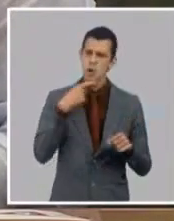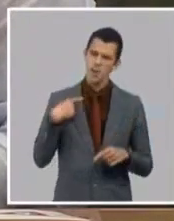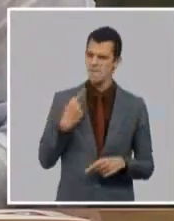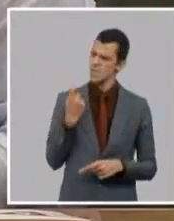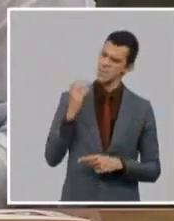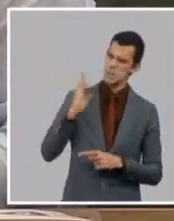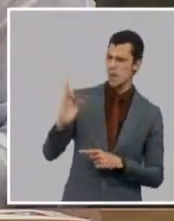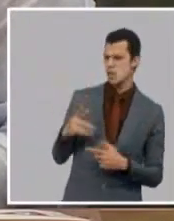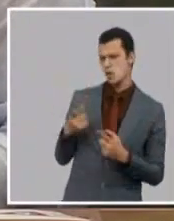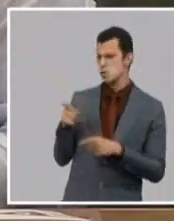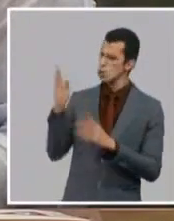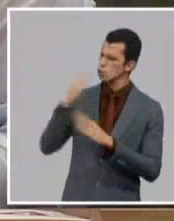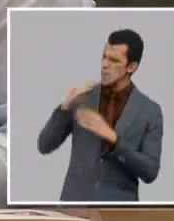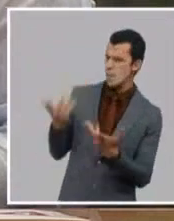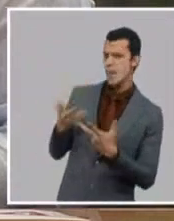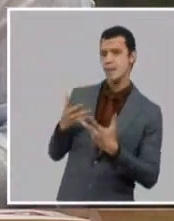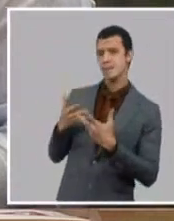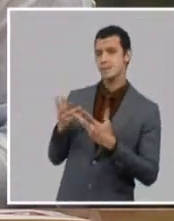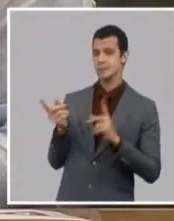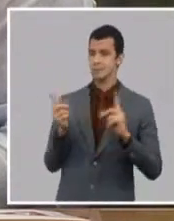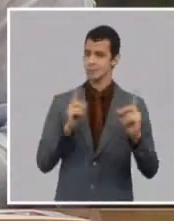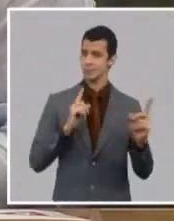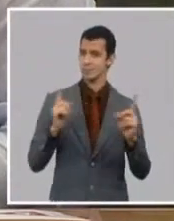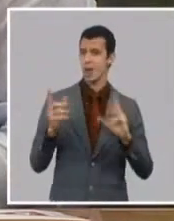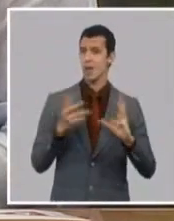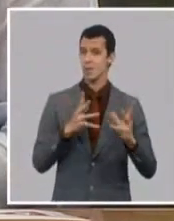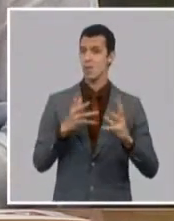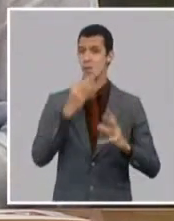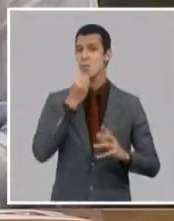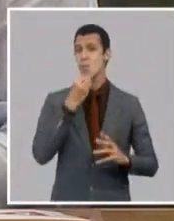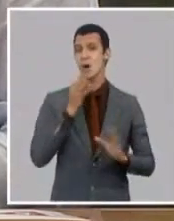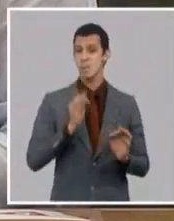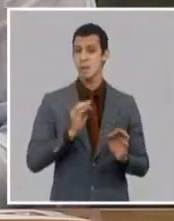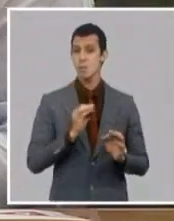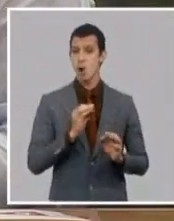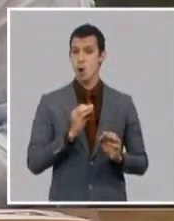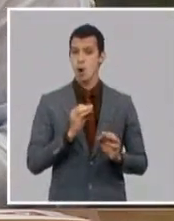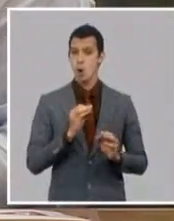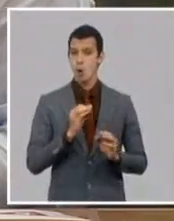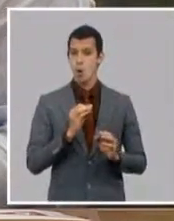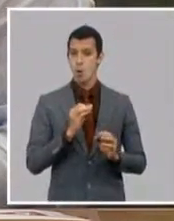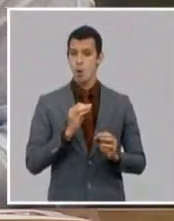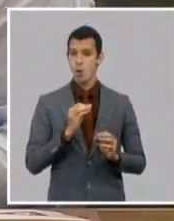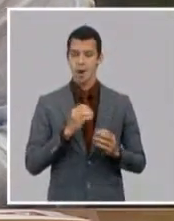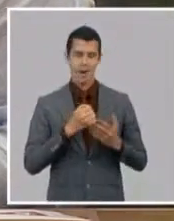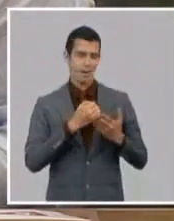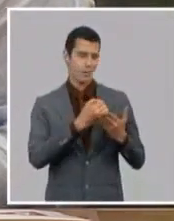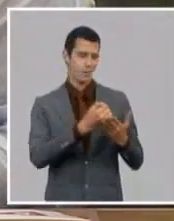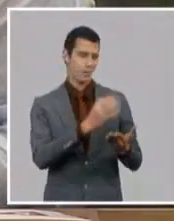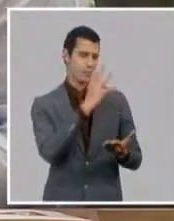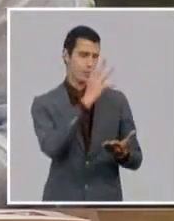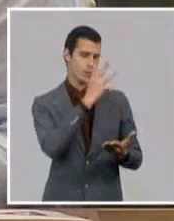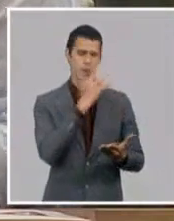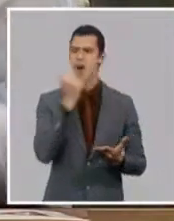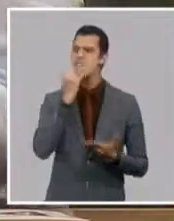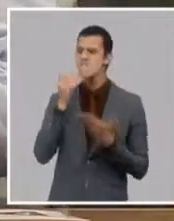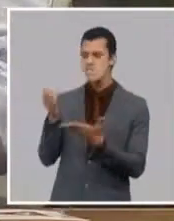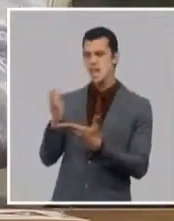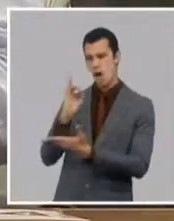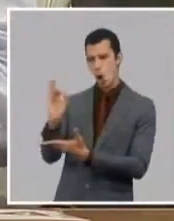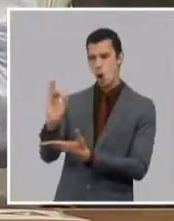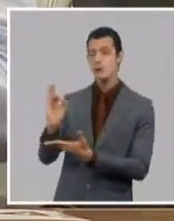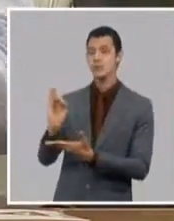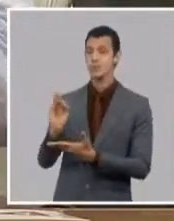provoca muchas angustias con tantas mentiras y yo creo que es una expresión de terrorismo mediático, porque se